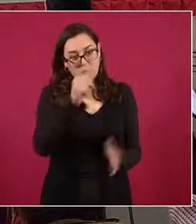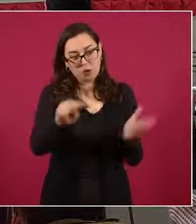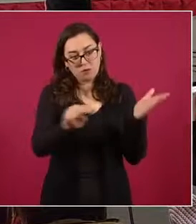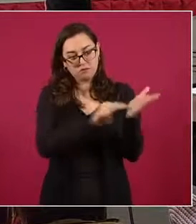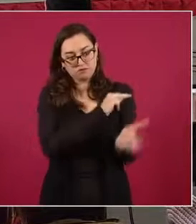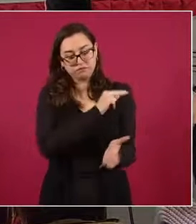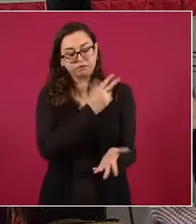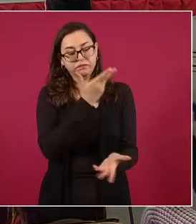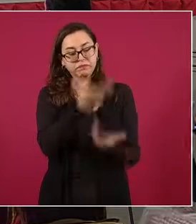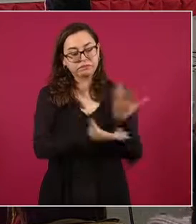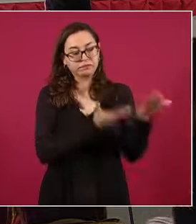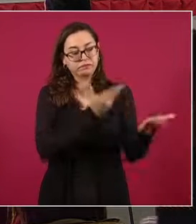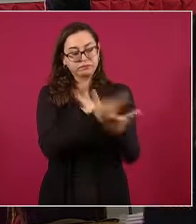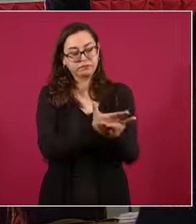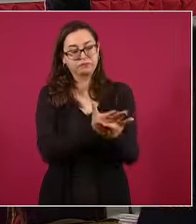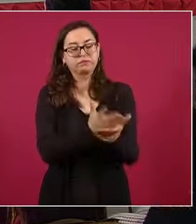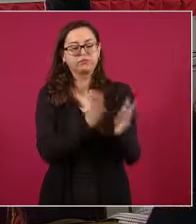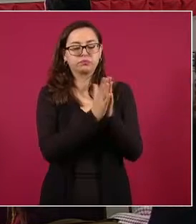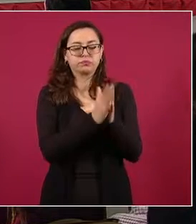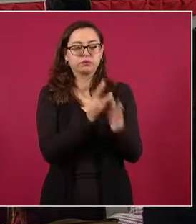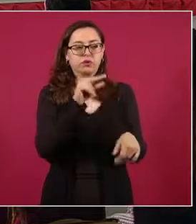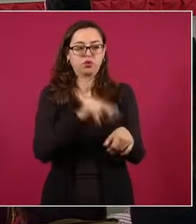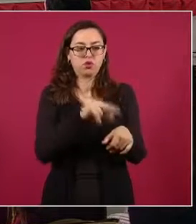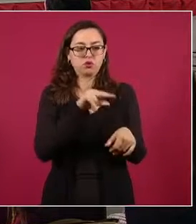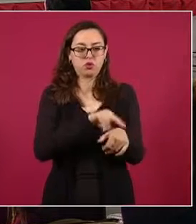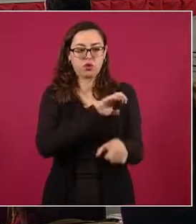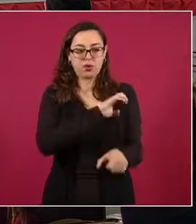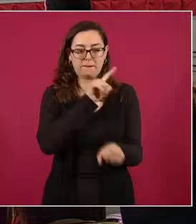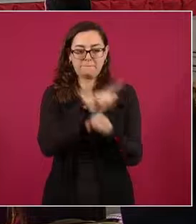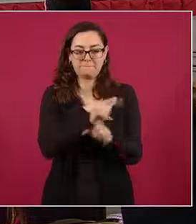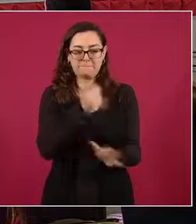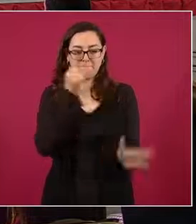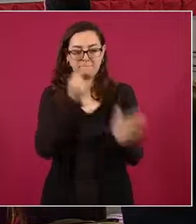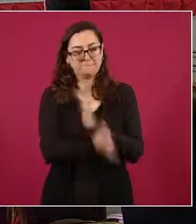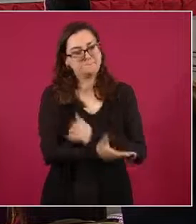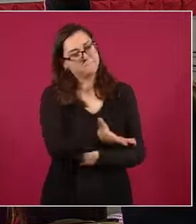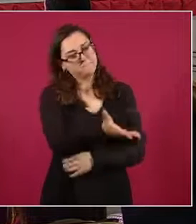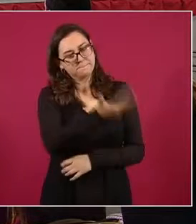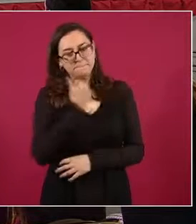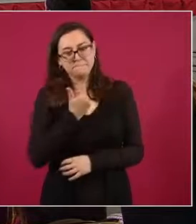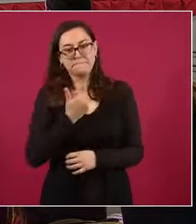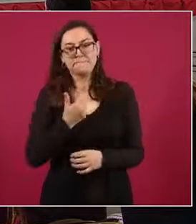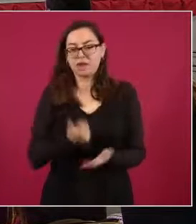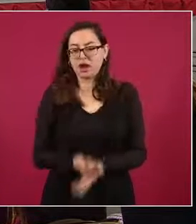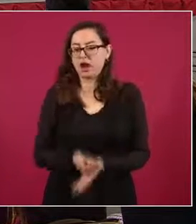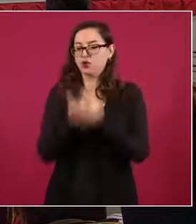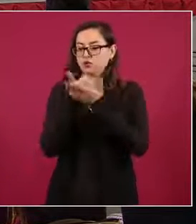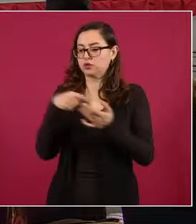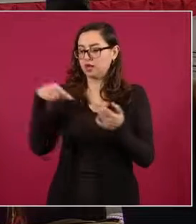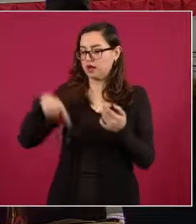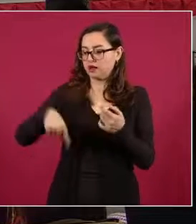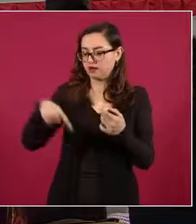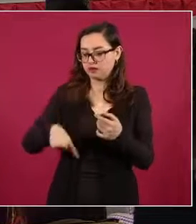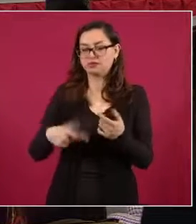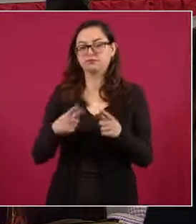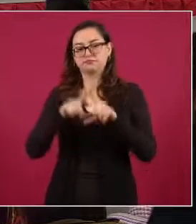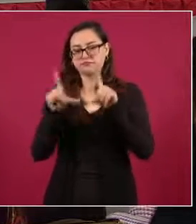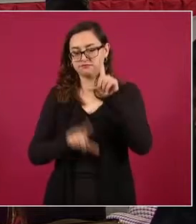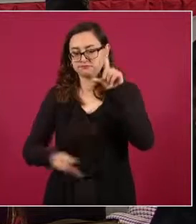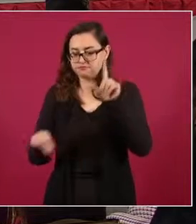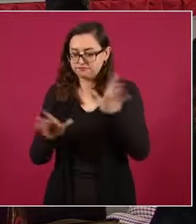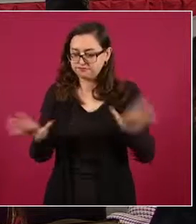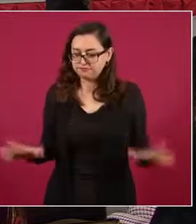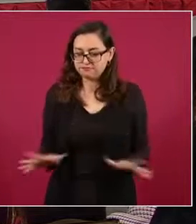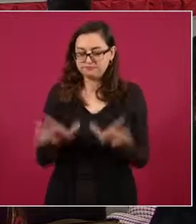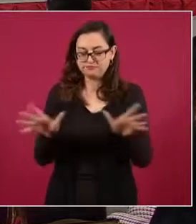servicios de salud de Cuba para contar con médicos especialistas que reforzaran la atención médica de mexicanas y de mexicanos que no cuentan con seguridad social y